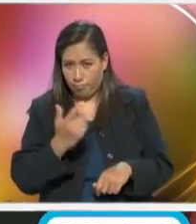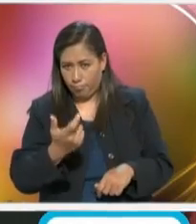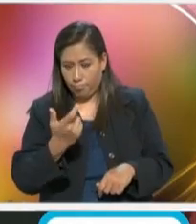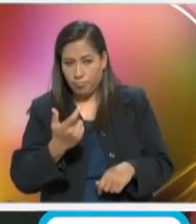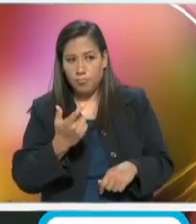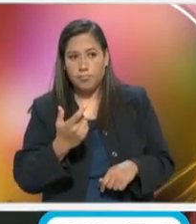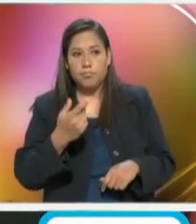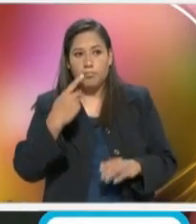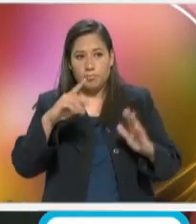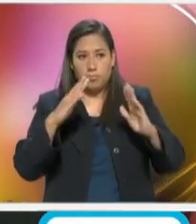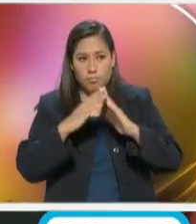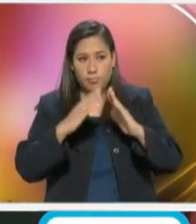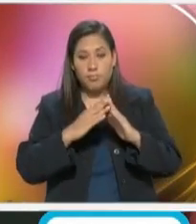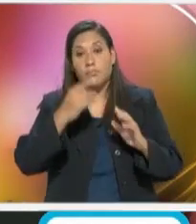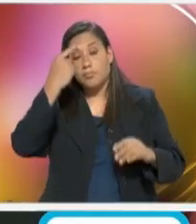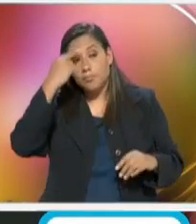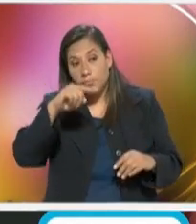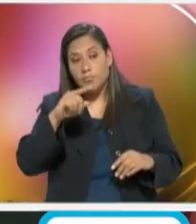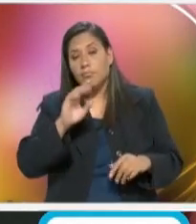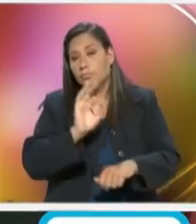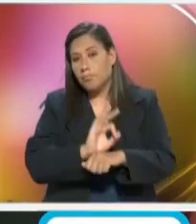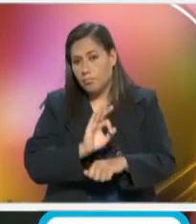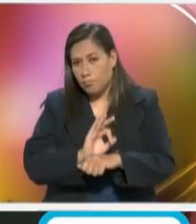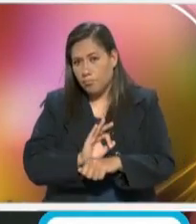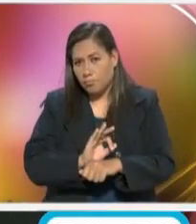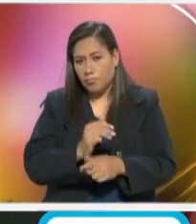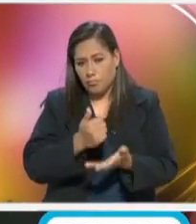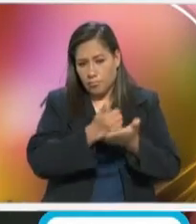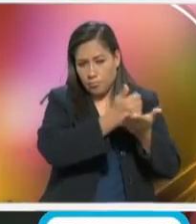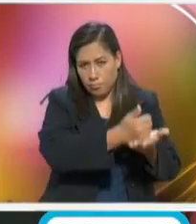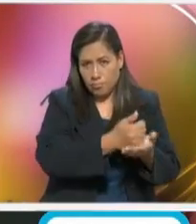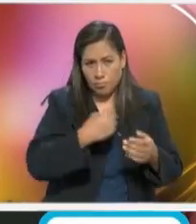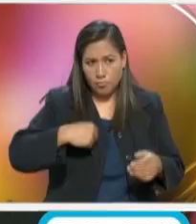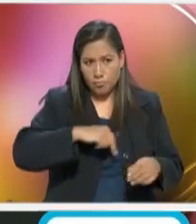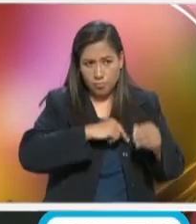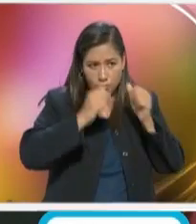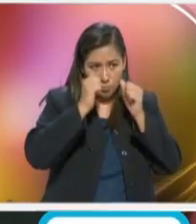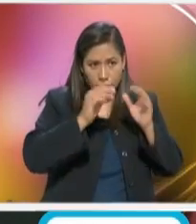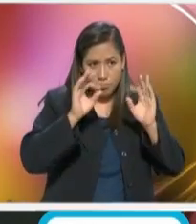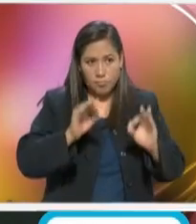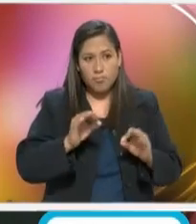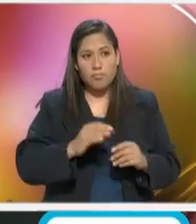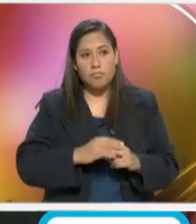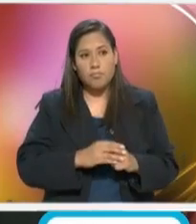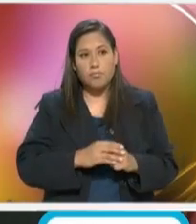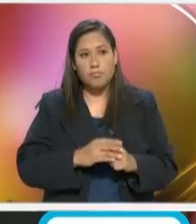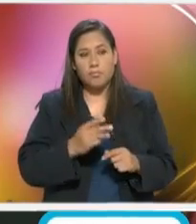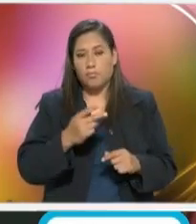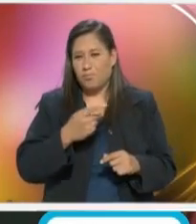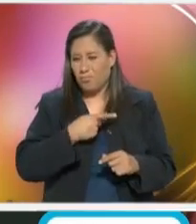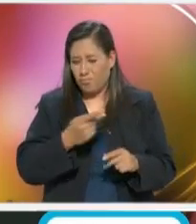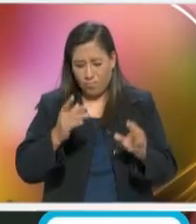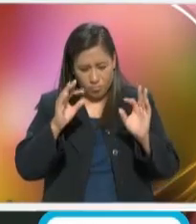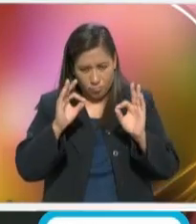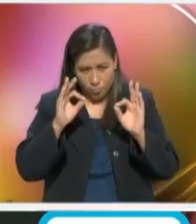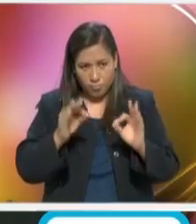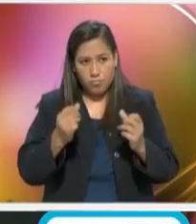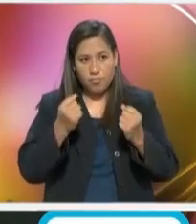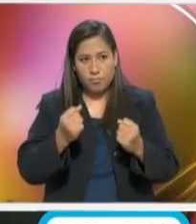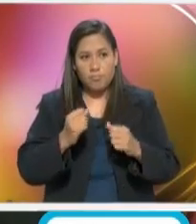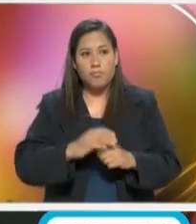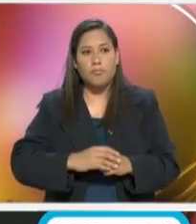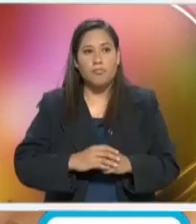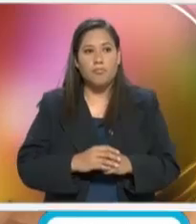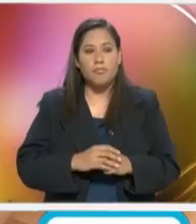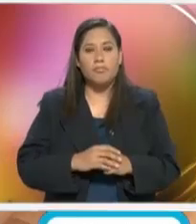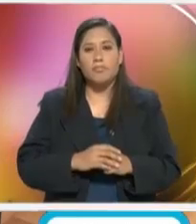las casas. Sin embargo, para que sean beneficiarios que nosotros atendamos, tienen que ser, digamos, en pobreza extrema, ¿no? Sí. Wow. ¿Y Este cuál es